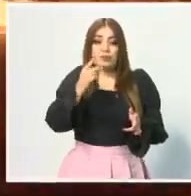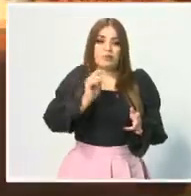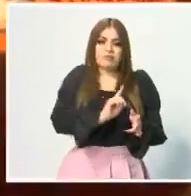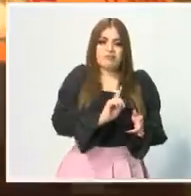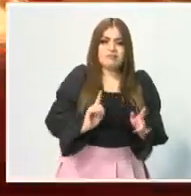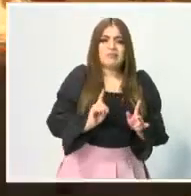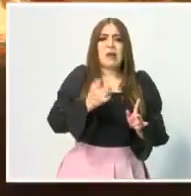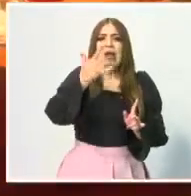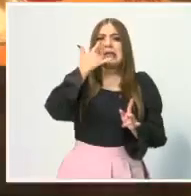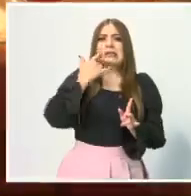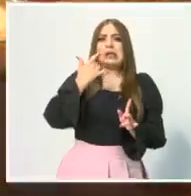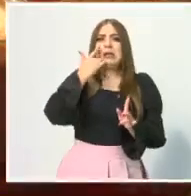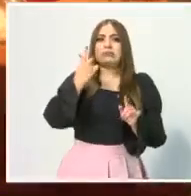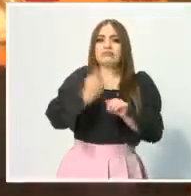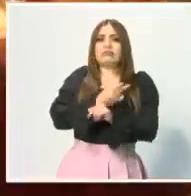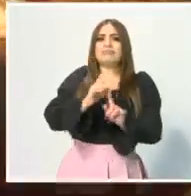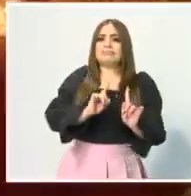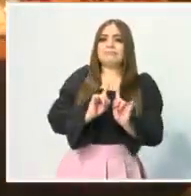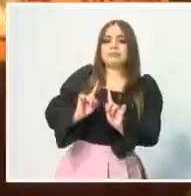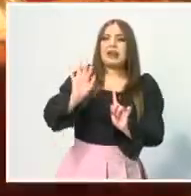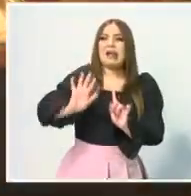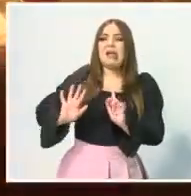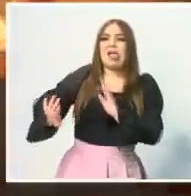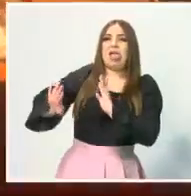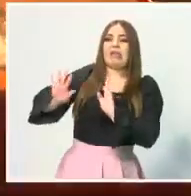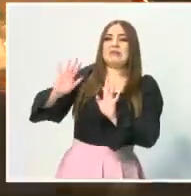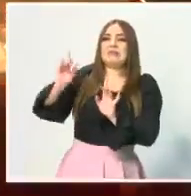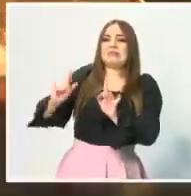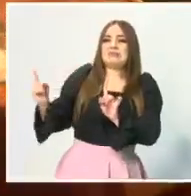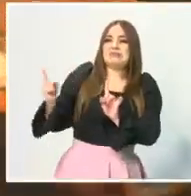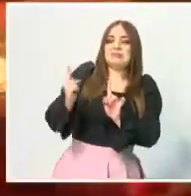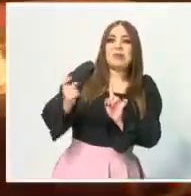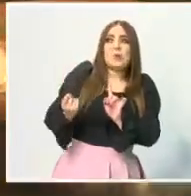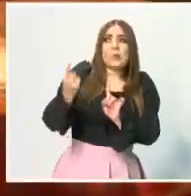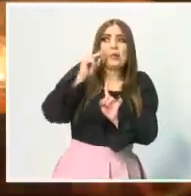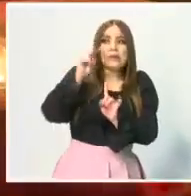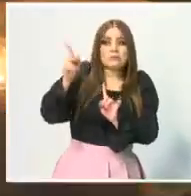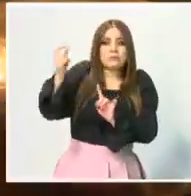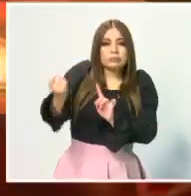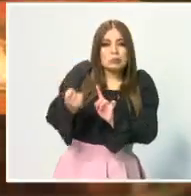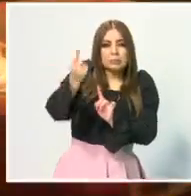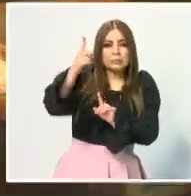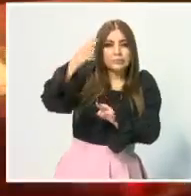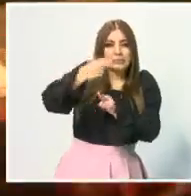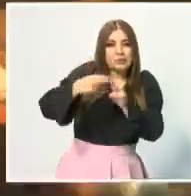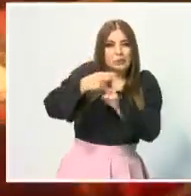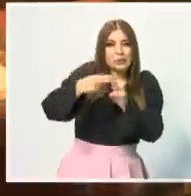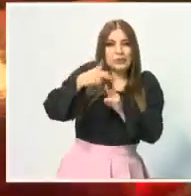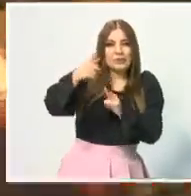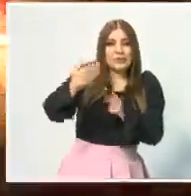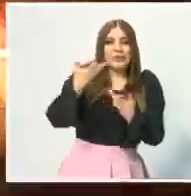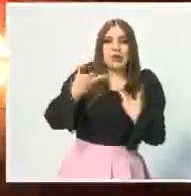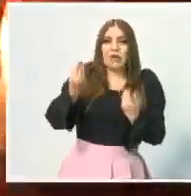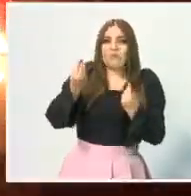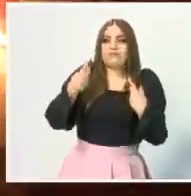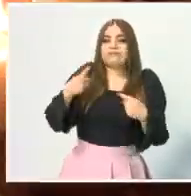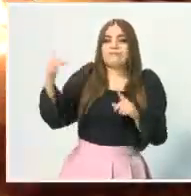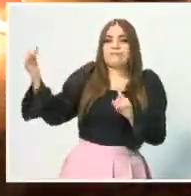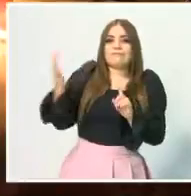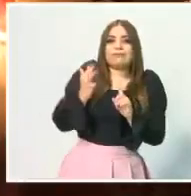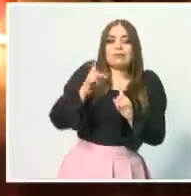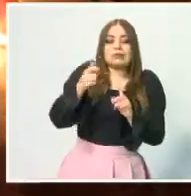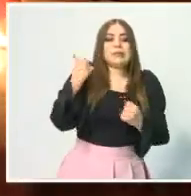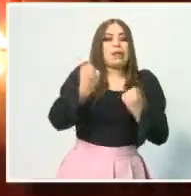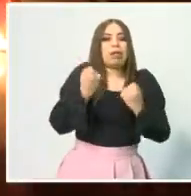se pusieron hostiles. Los jóvenes, al ver que uno portaba un cuchillo y que los superaban en número, decidieron salir corriendo.